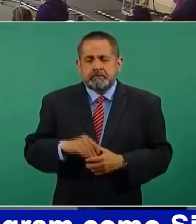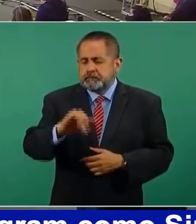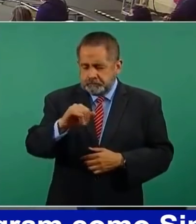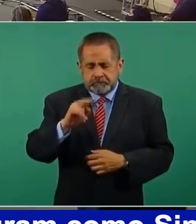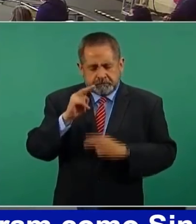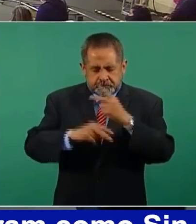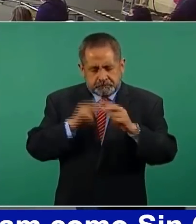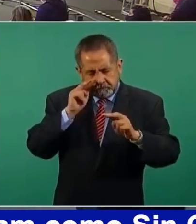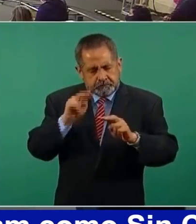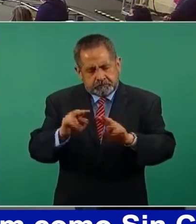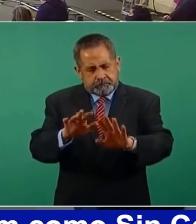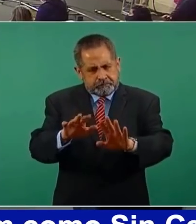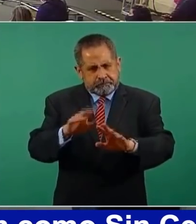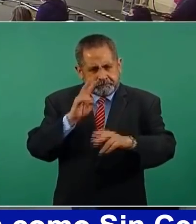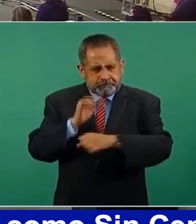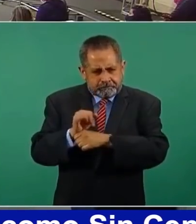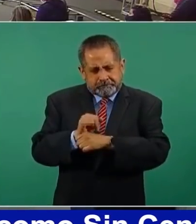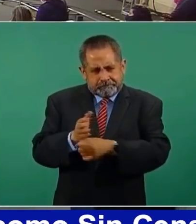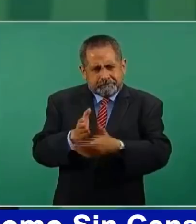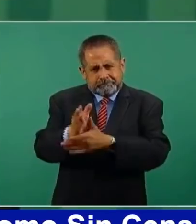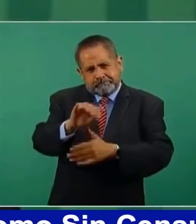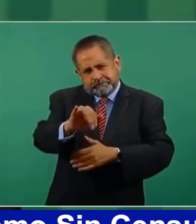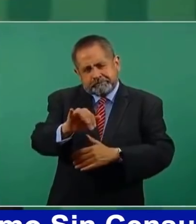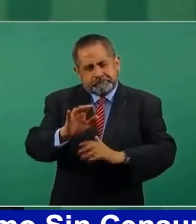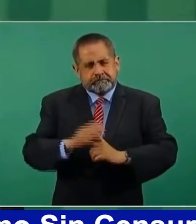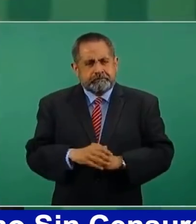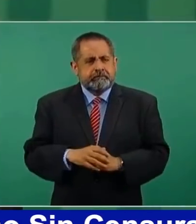eso. Incluso